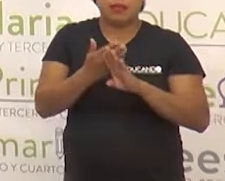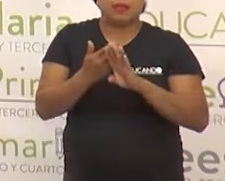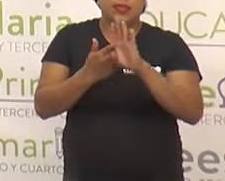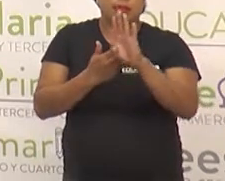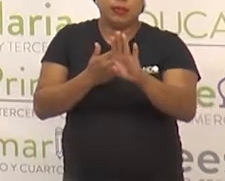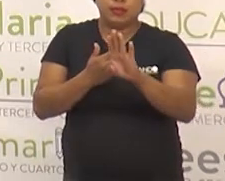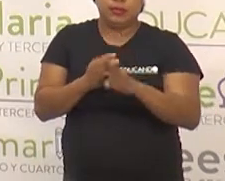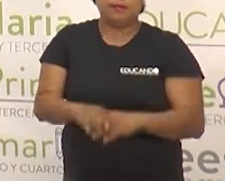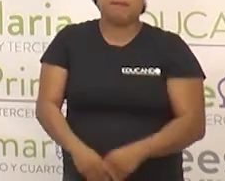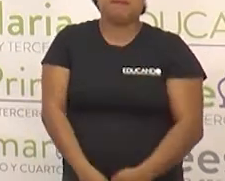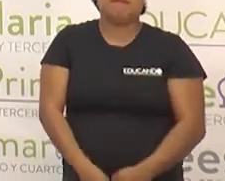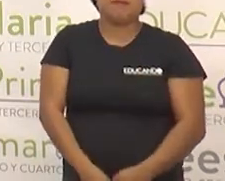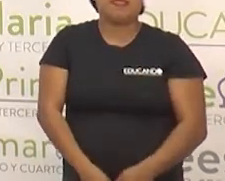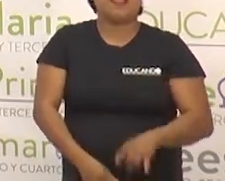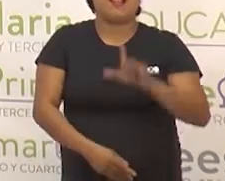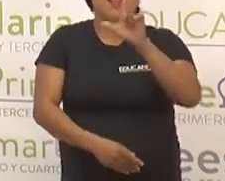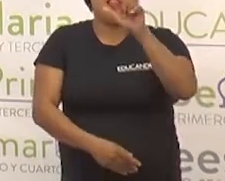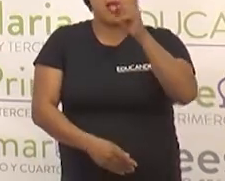evitarse.